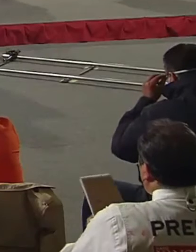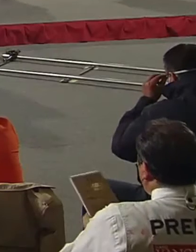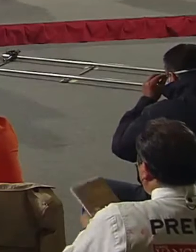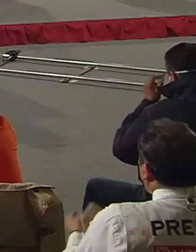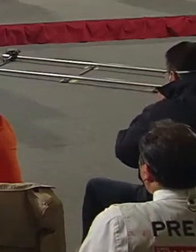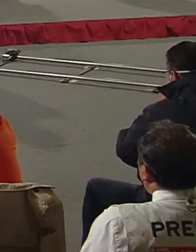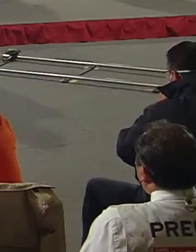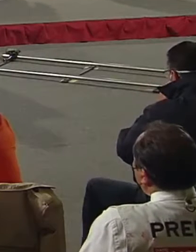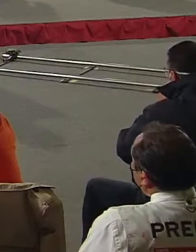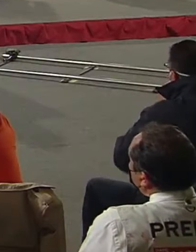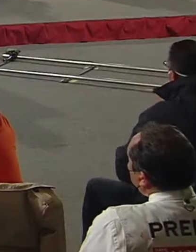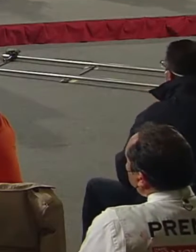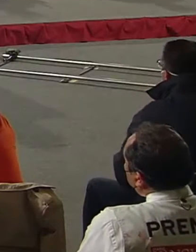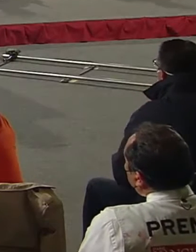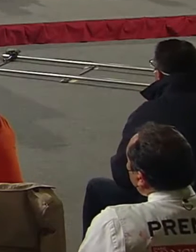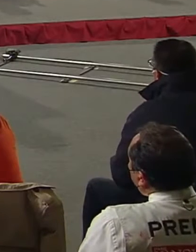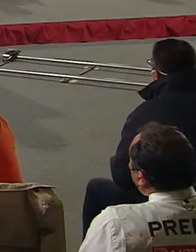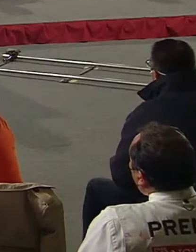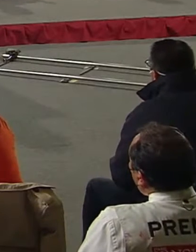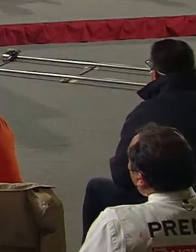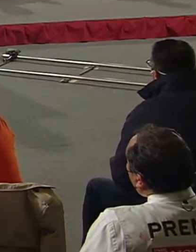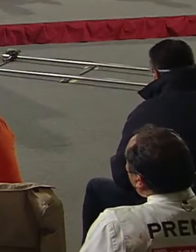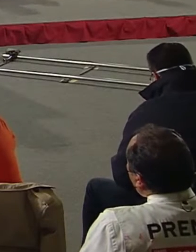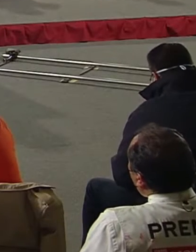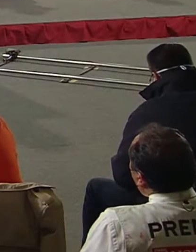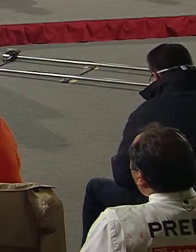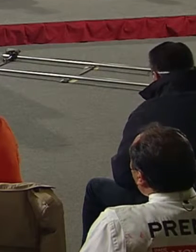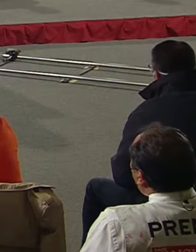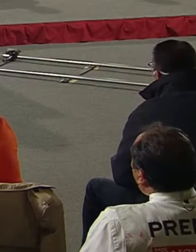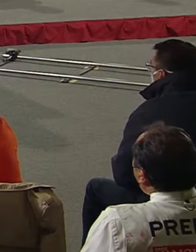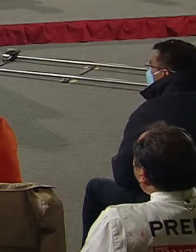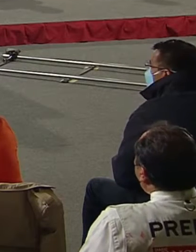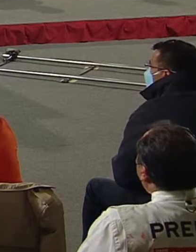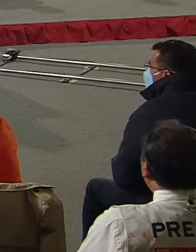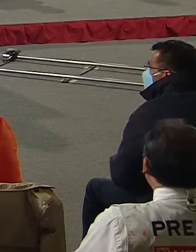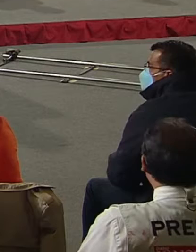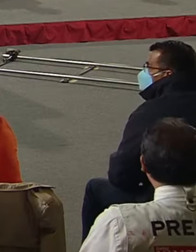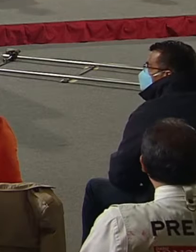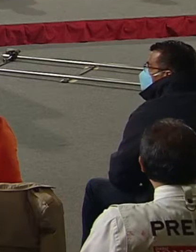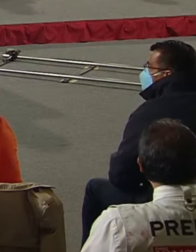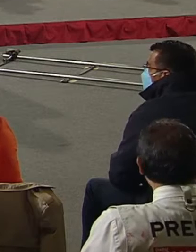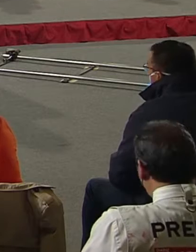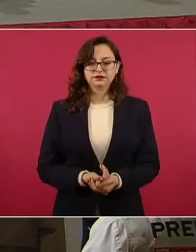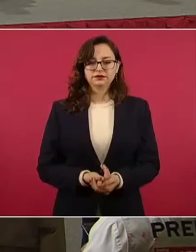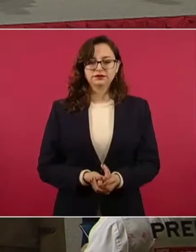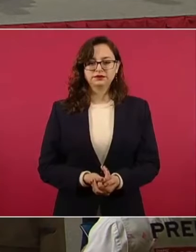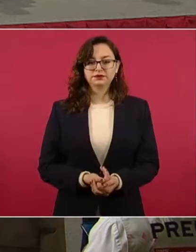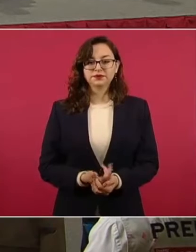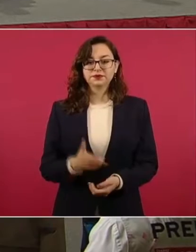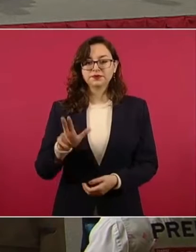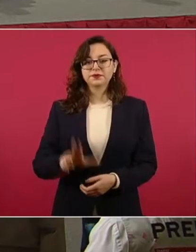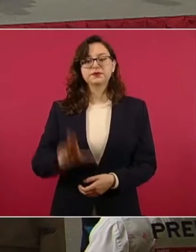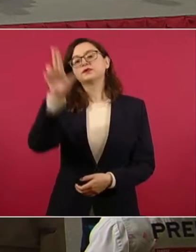Bueno, como todos los martes, vamos a informar sobre la situación de la